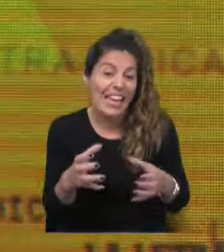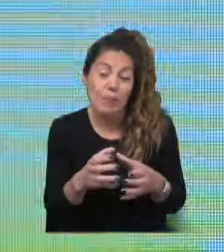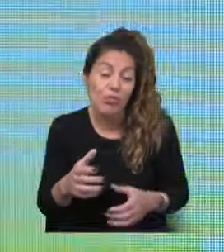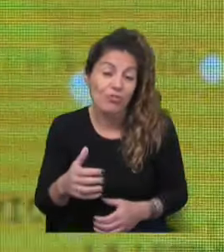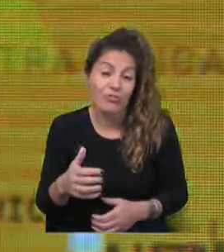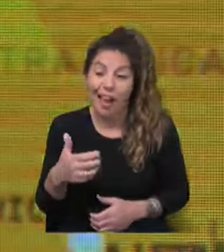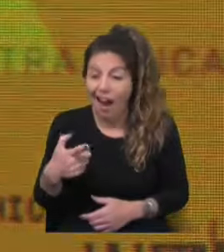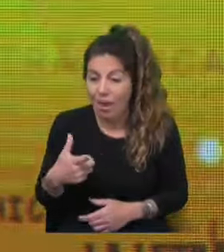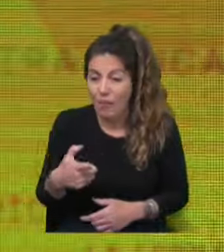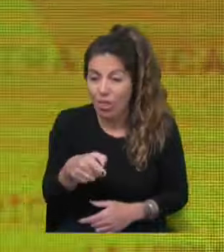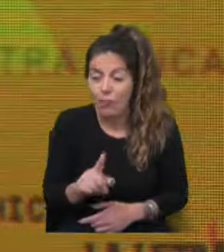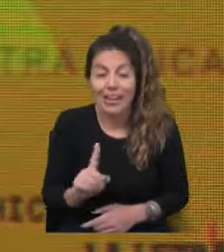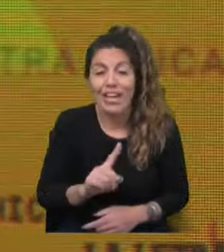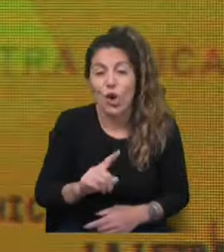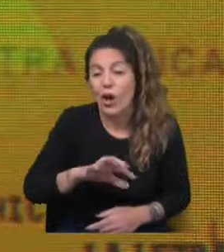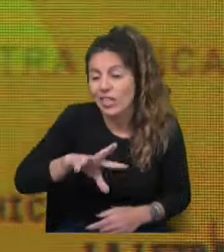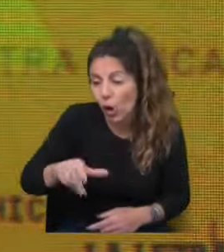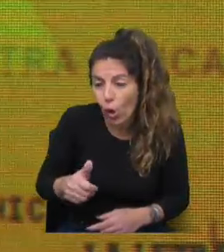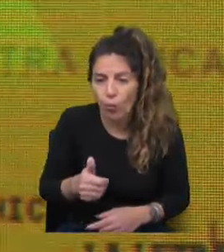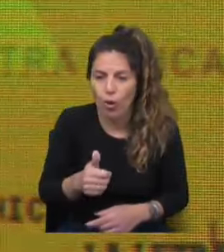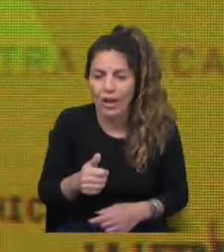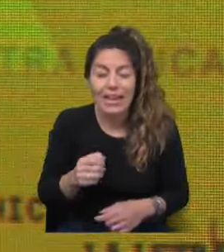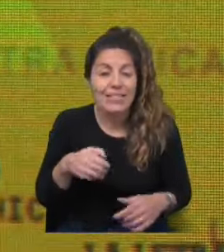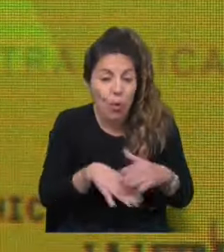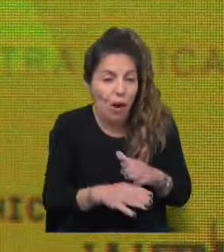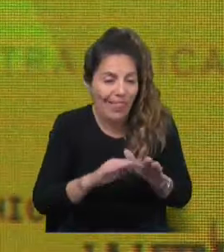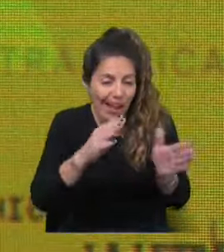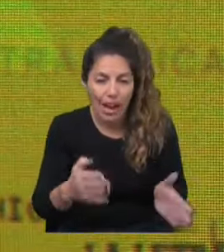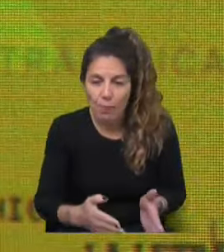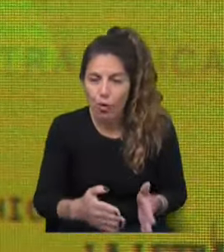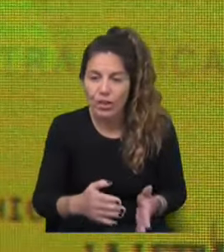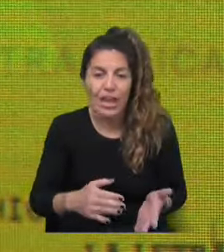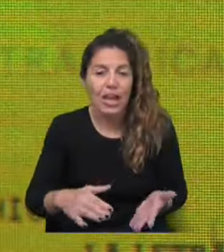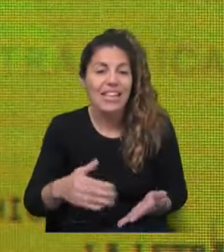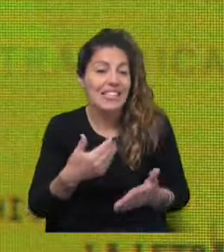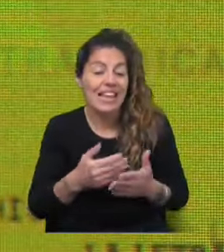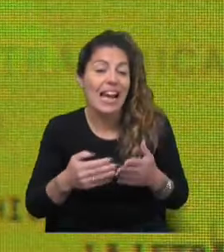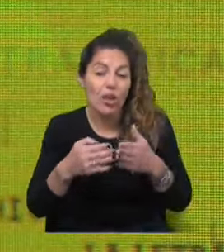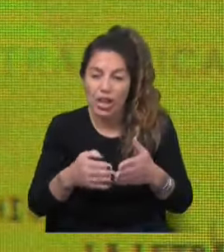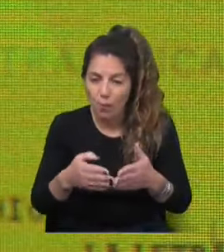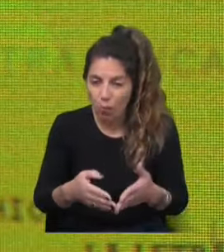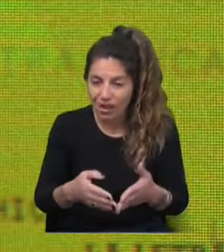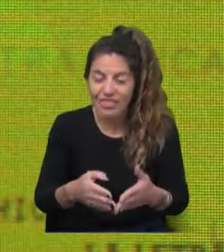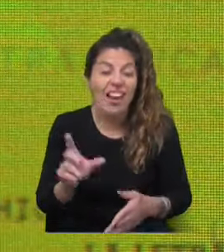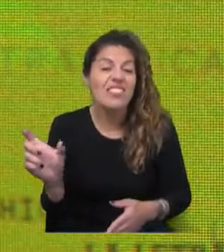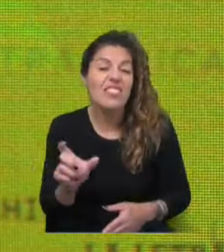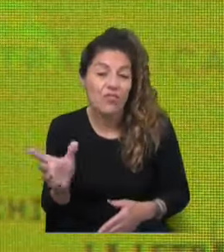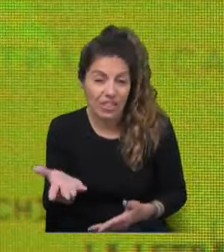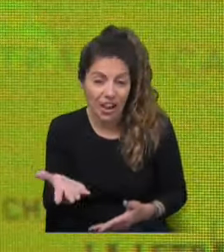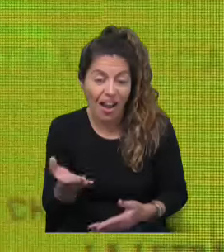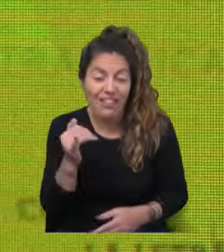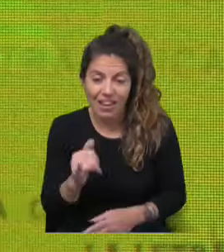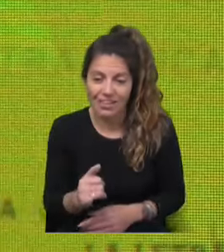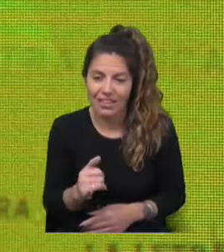armados para que eso no haya, estén galpones, estén en lugares, se supone que en la cercanía del puerto de Montevideo. Significa que hay